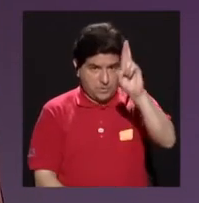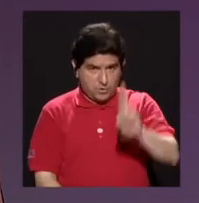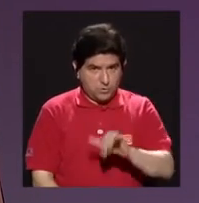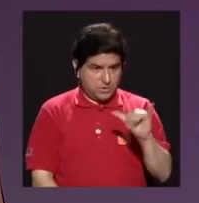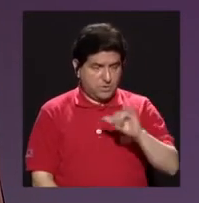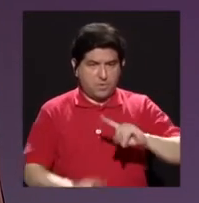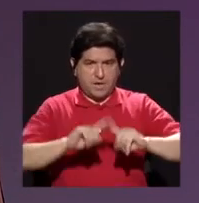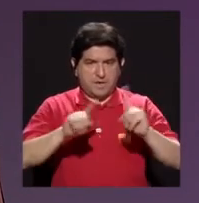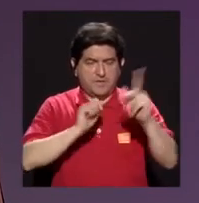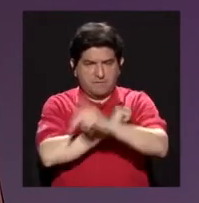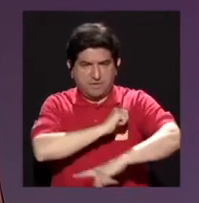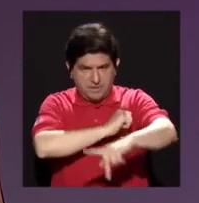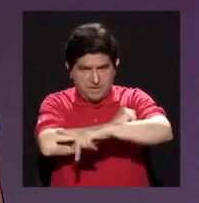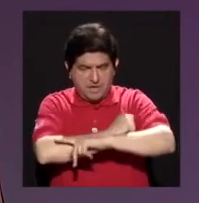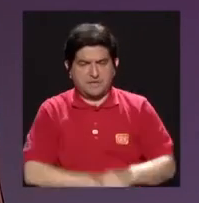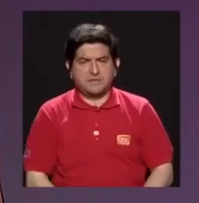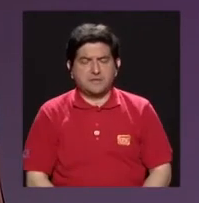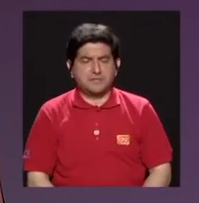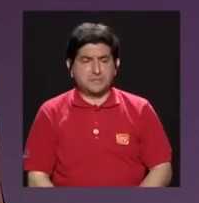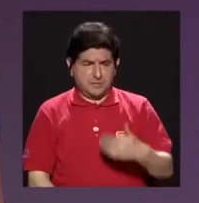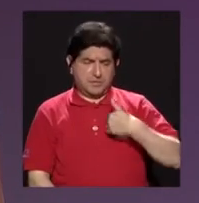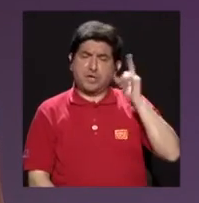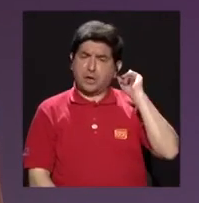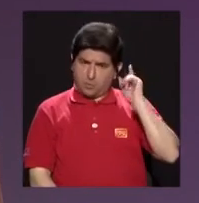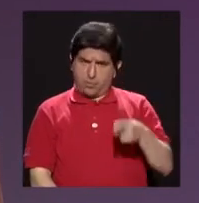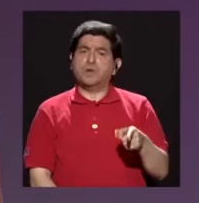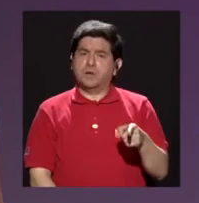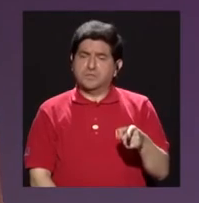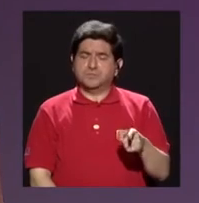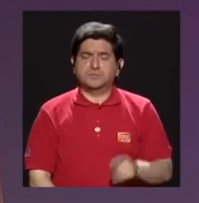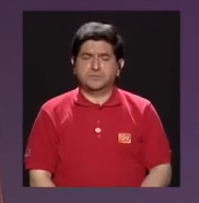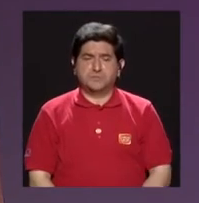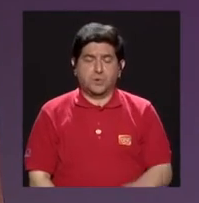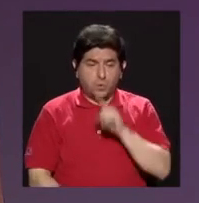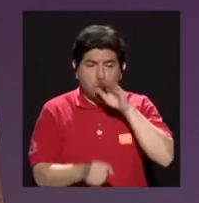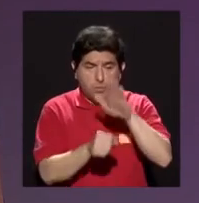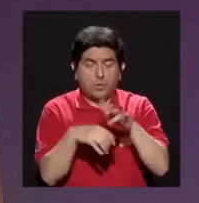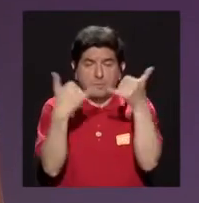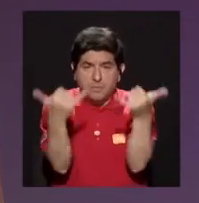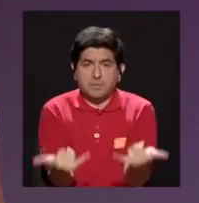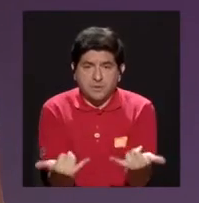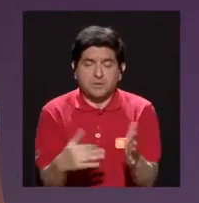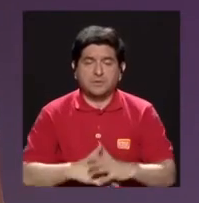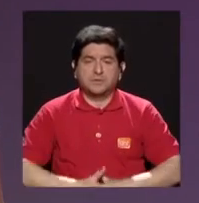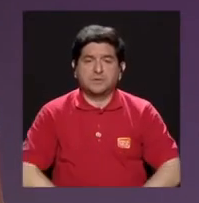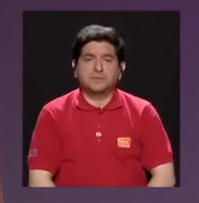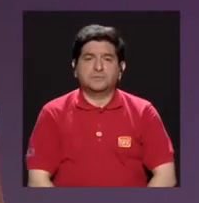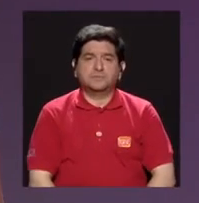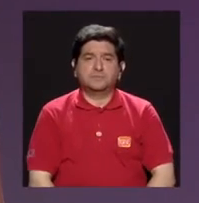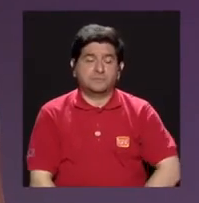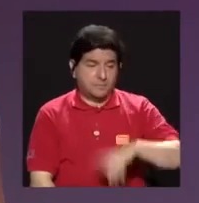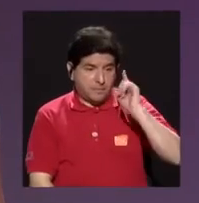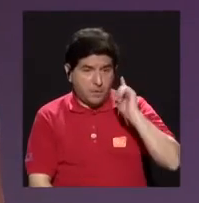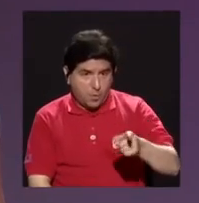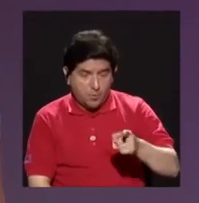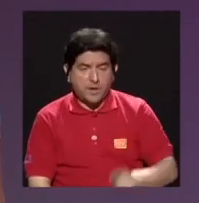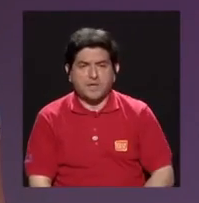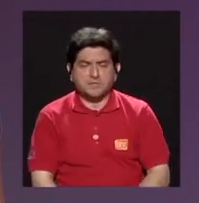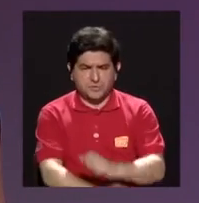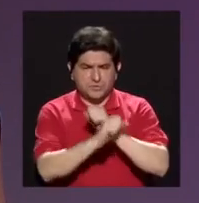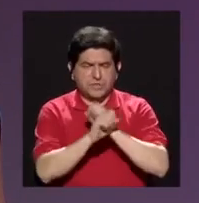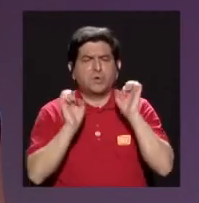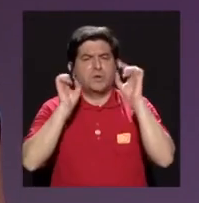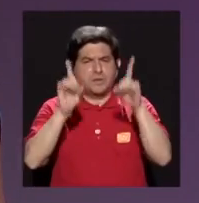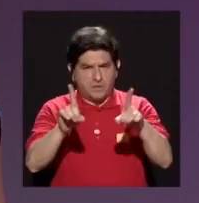igual que muchos otros estados, tienen una serie de obligaciones a las que se han comprometido. Obligaciones, pues, de garantizar